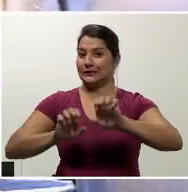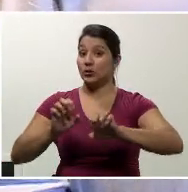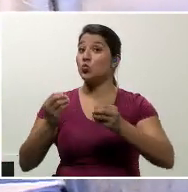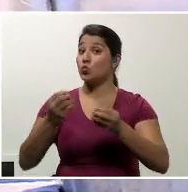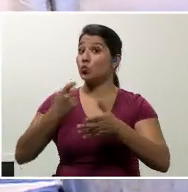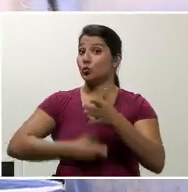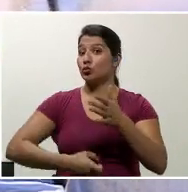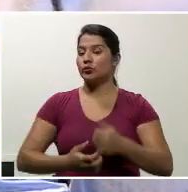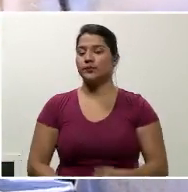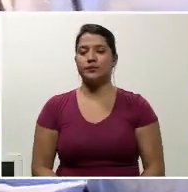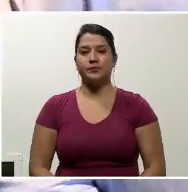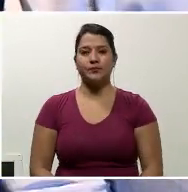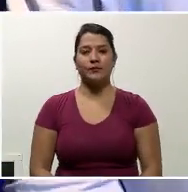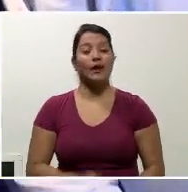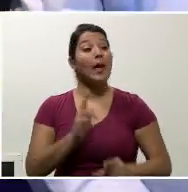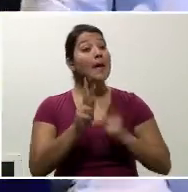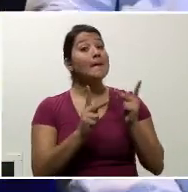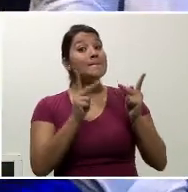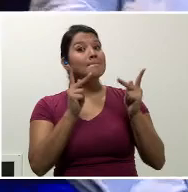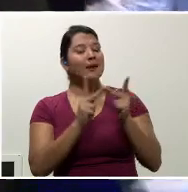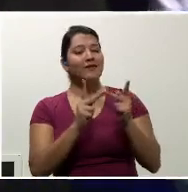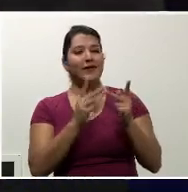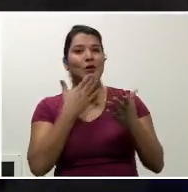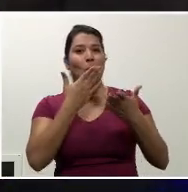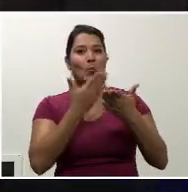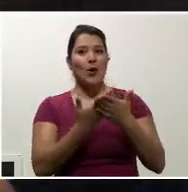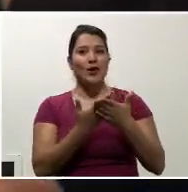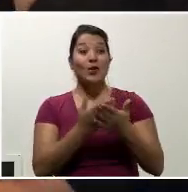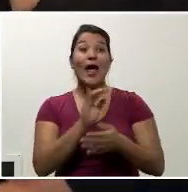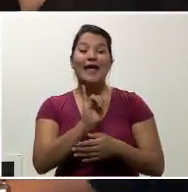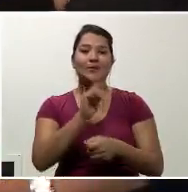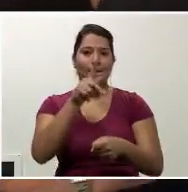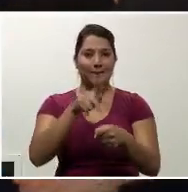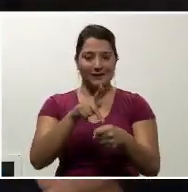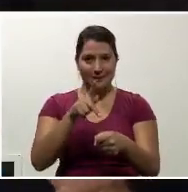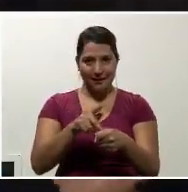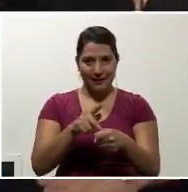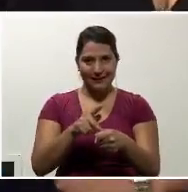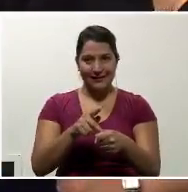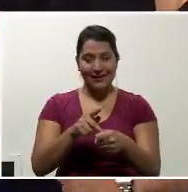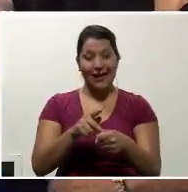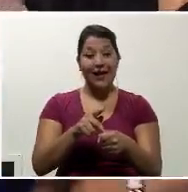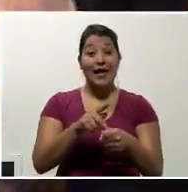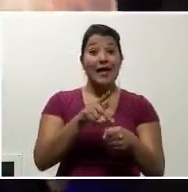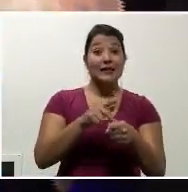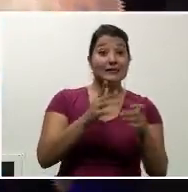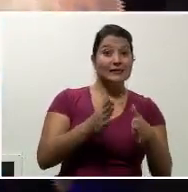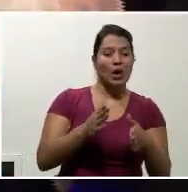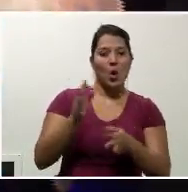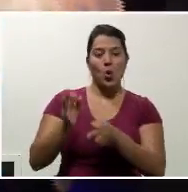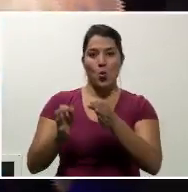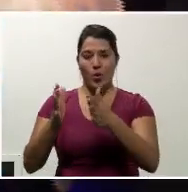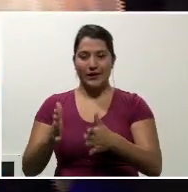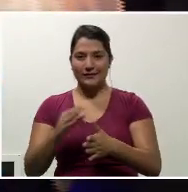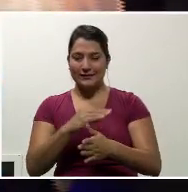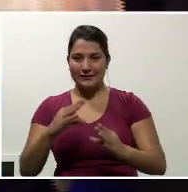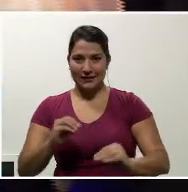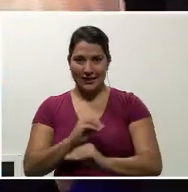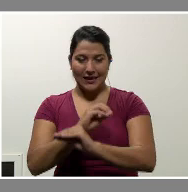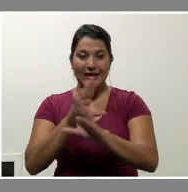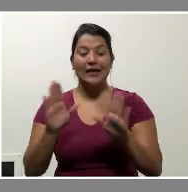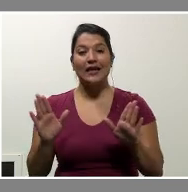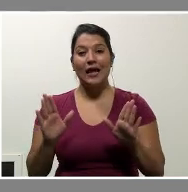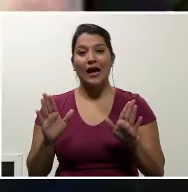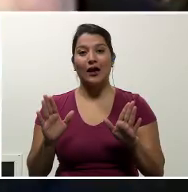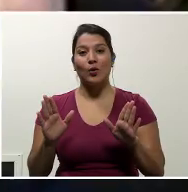bastante fuerte. Perfecto, bueno, entonces estos son los participantes, los jueces y por supuesto quien ha dado